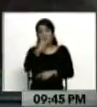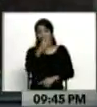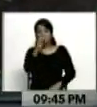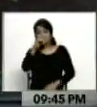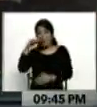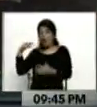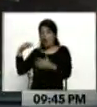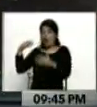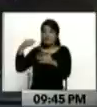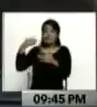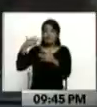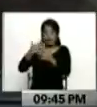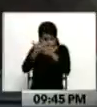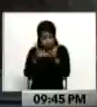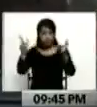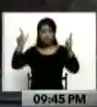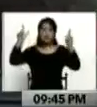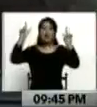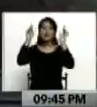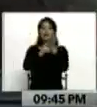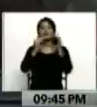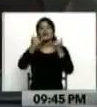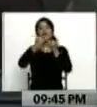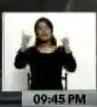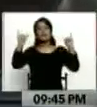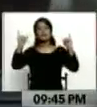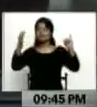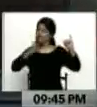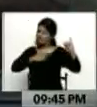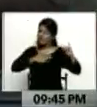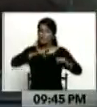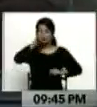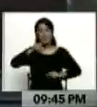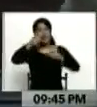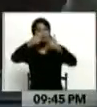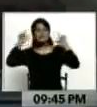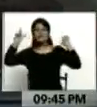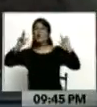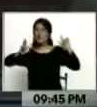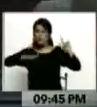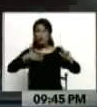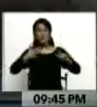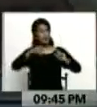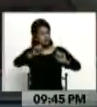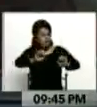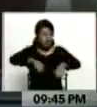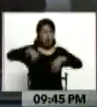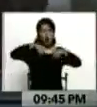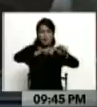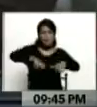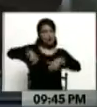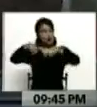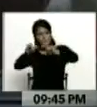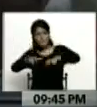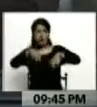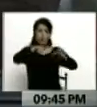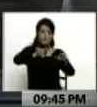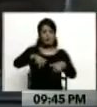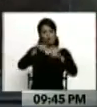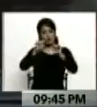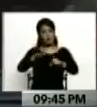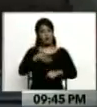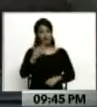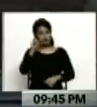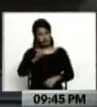años después Nosotros hemos recuperado la independencia Somos libres para volar para galopar y he